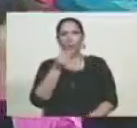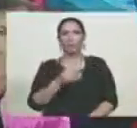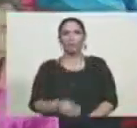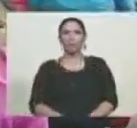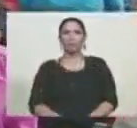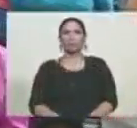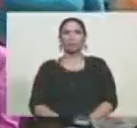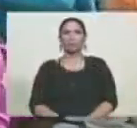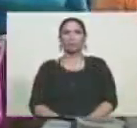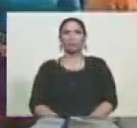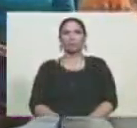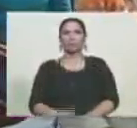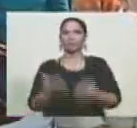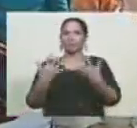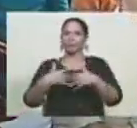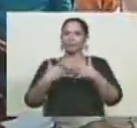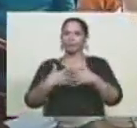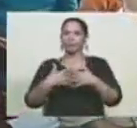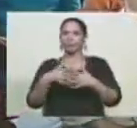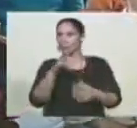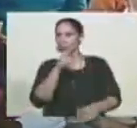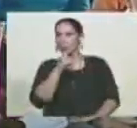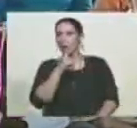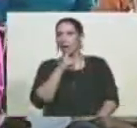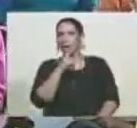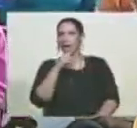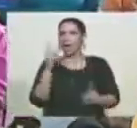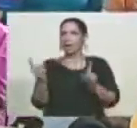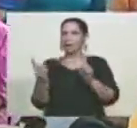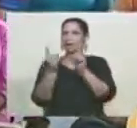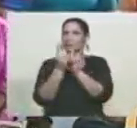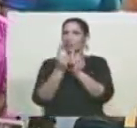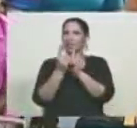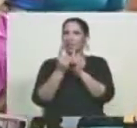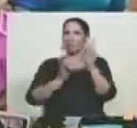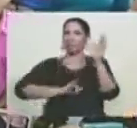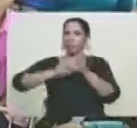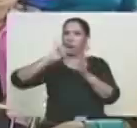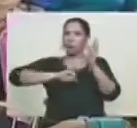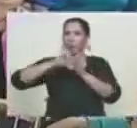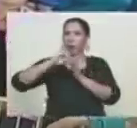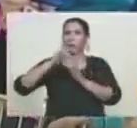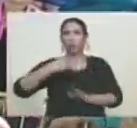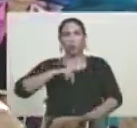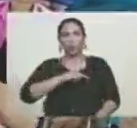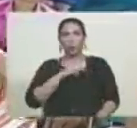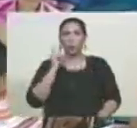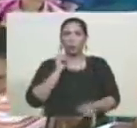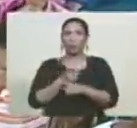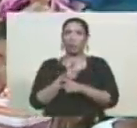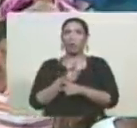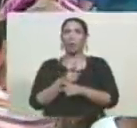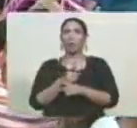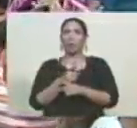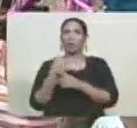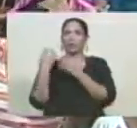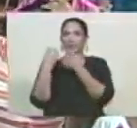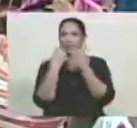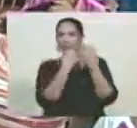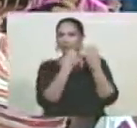de vista industrial no podemos accesar por los altos costos, nosotros tenemos que sembrar el maicito para llevarle comida a nuestros